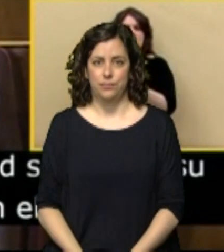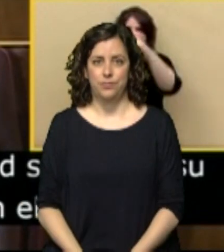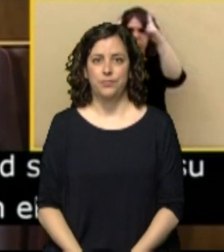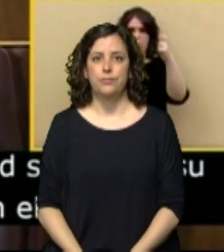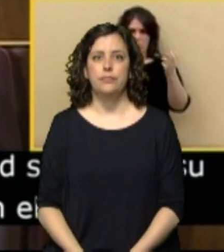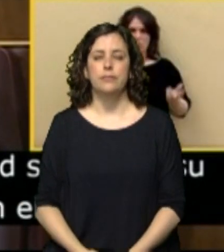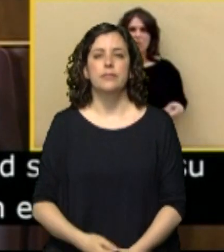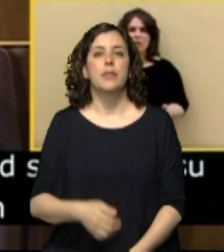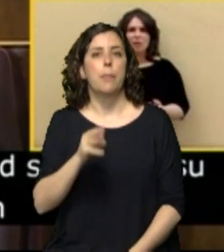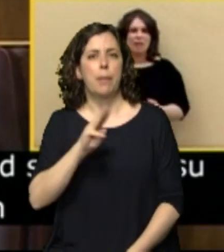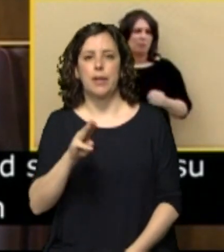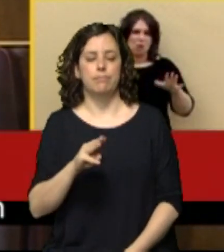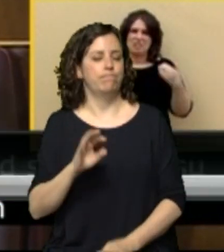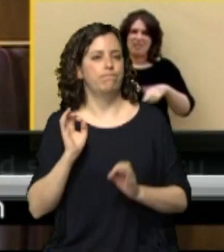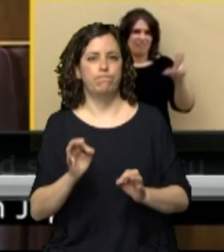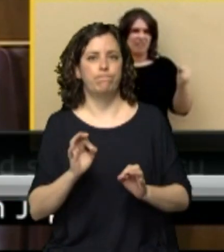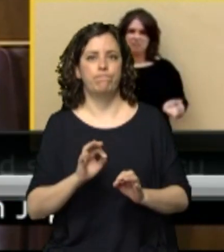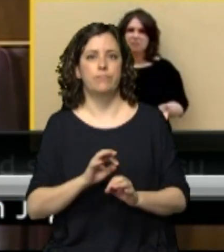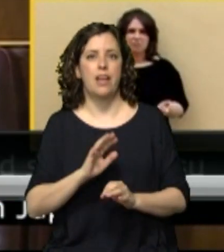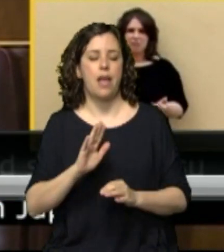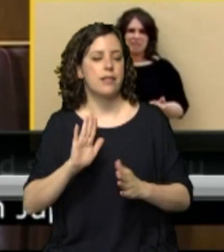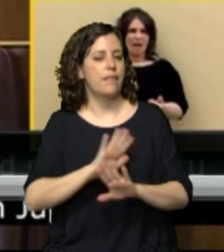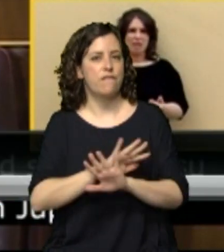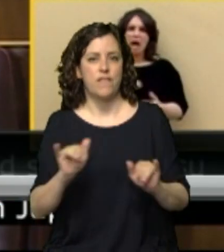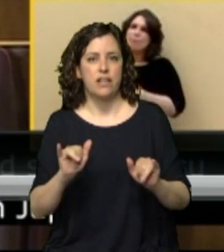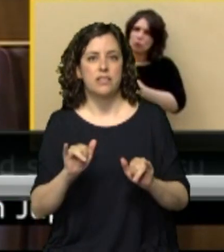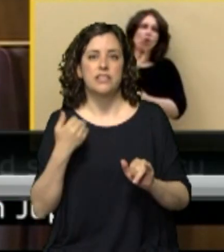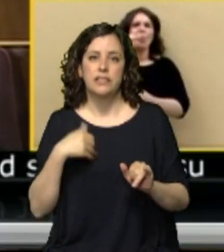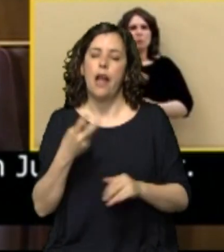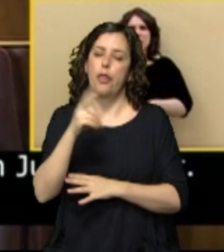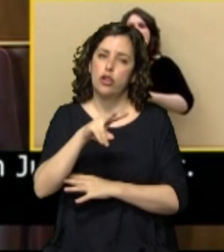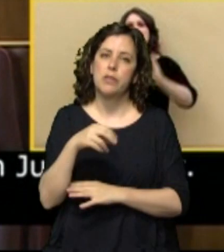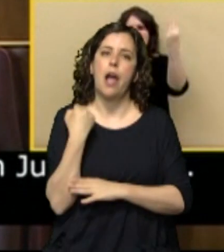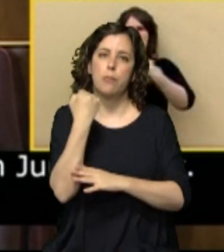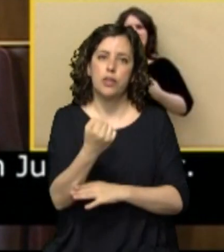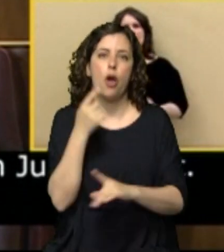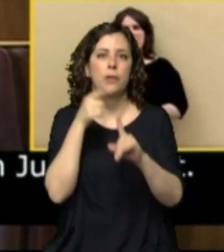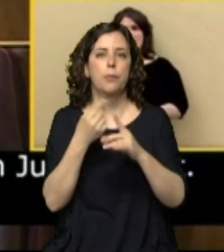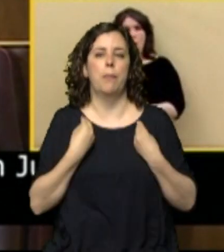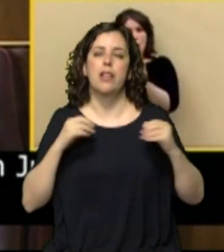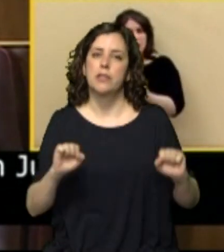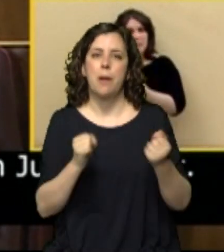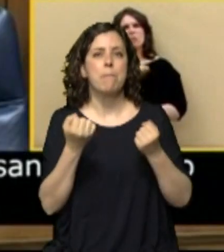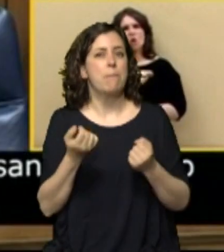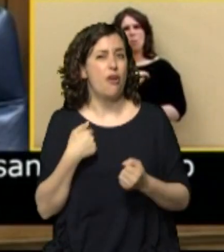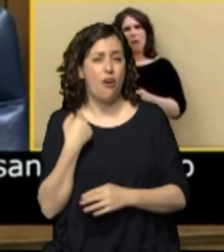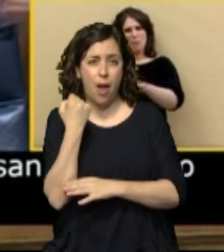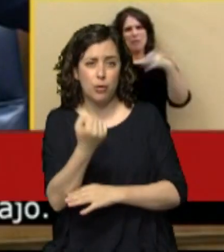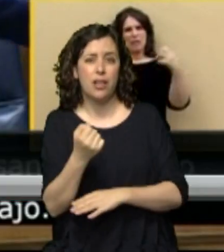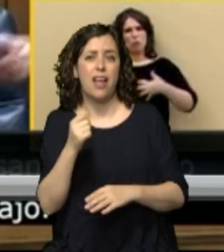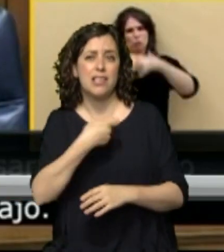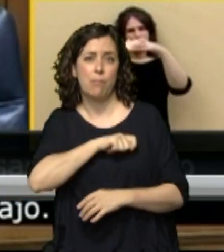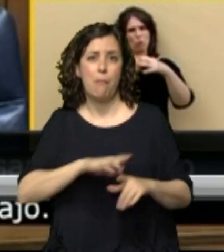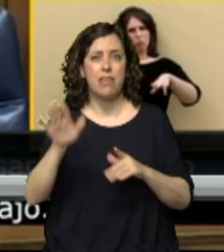Hasta aquí hemos llegado. Le hemos apoyado 2 meses para salvar vidas, pero no le volveremos a apoyar para arruinar España por tercera vez. Y le pido